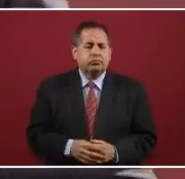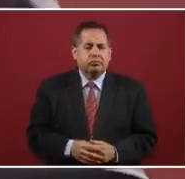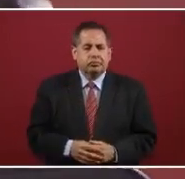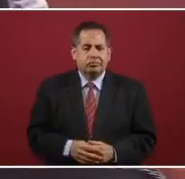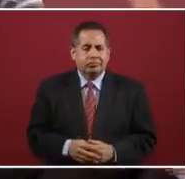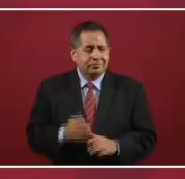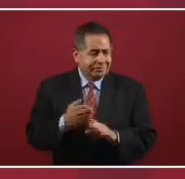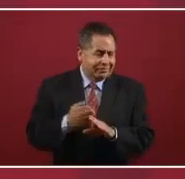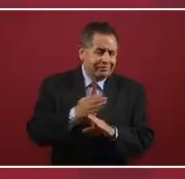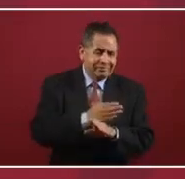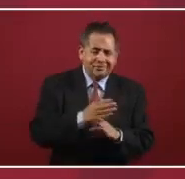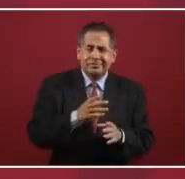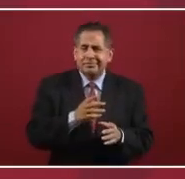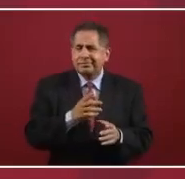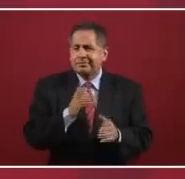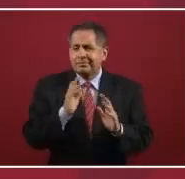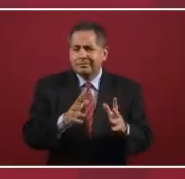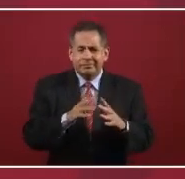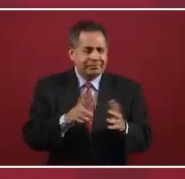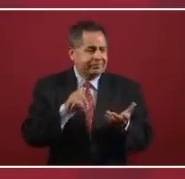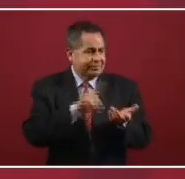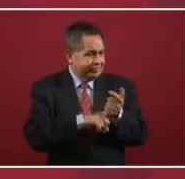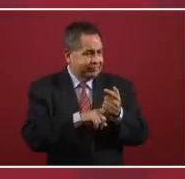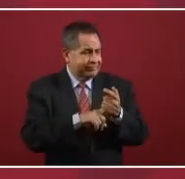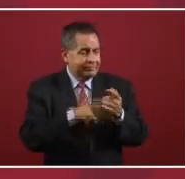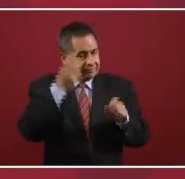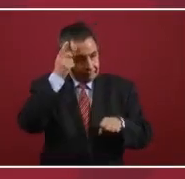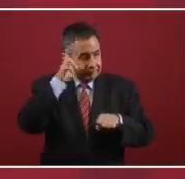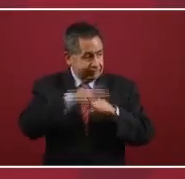Porque ya existía una estructura